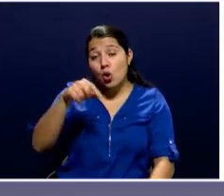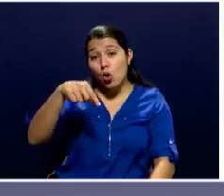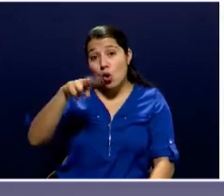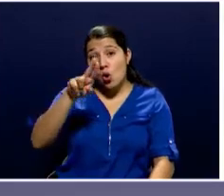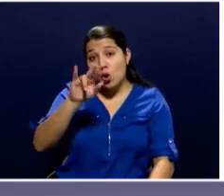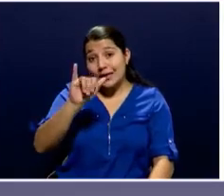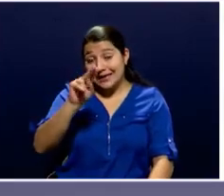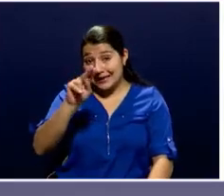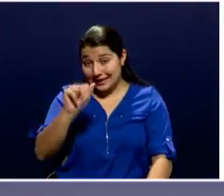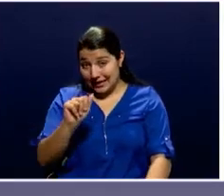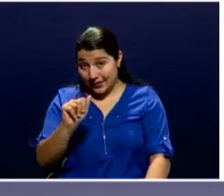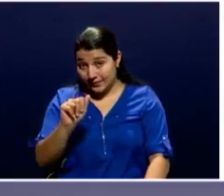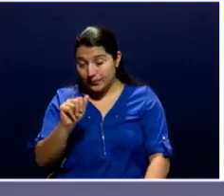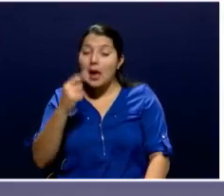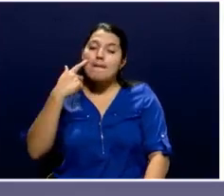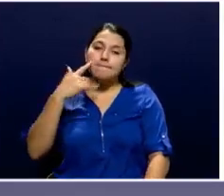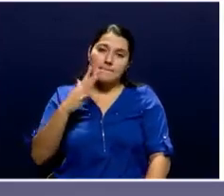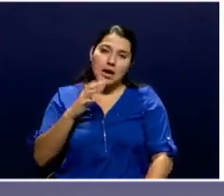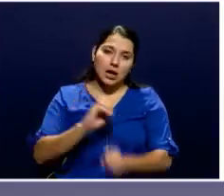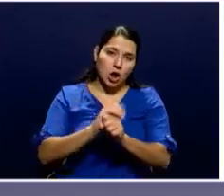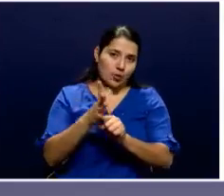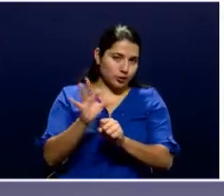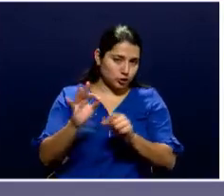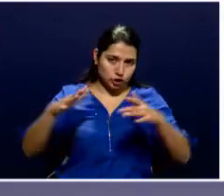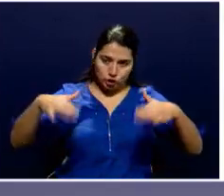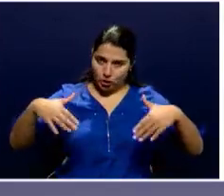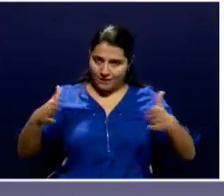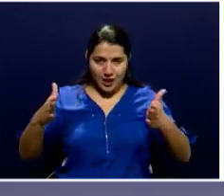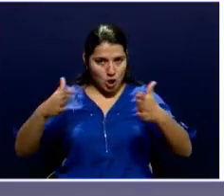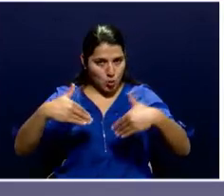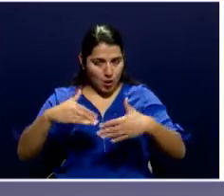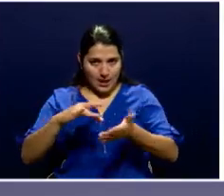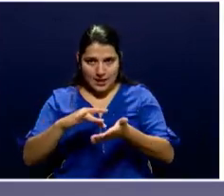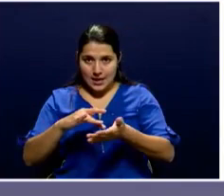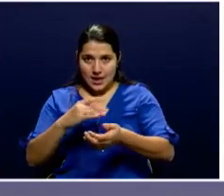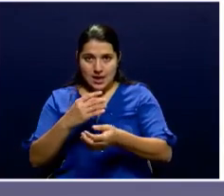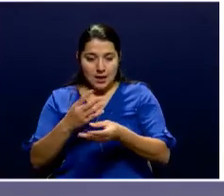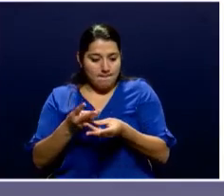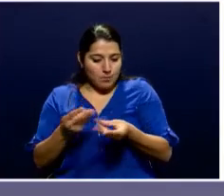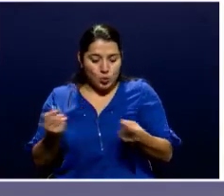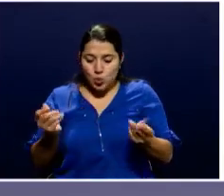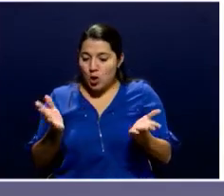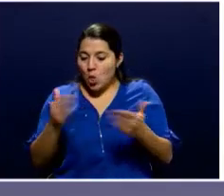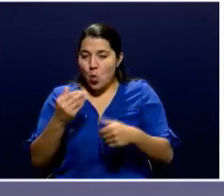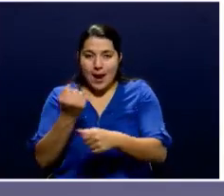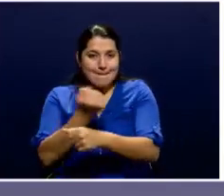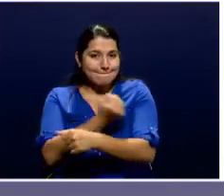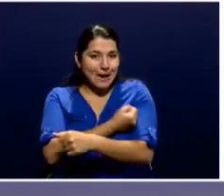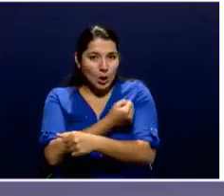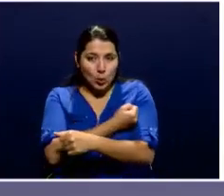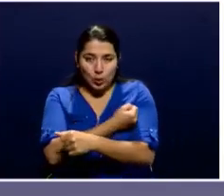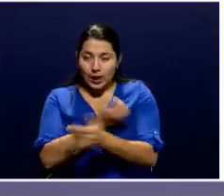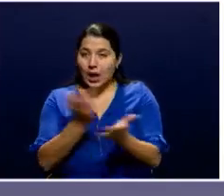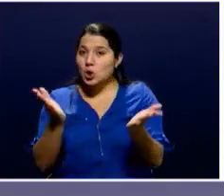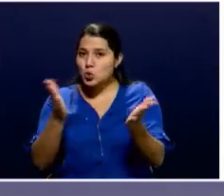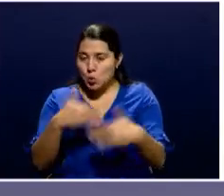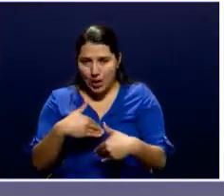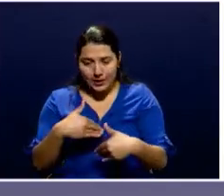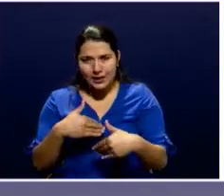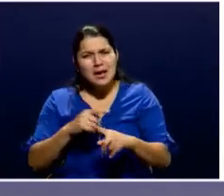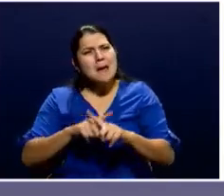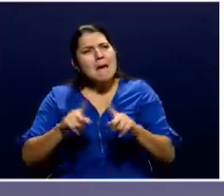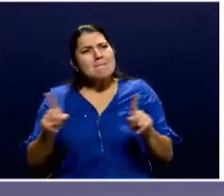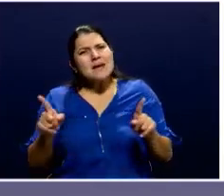Para el COVID aún no hay vacuna ni cura. ¿Qué se sabe en el mundo científico de